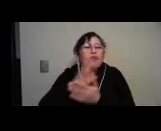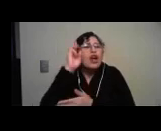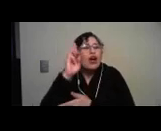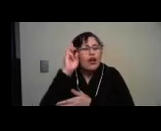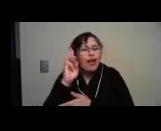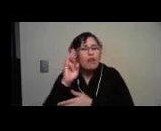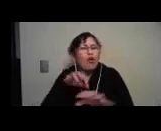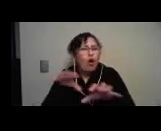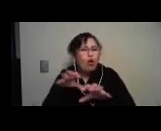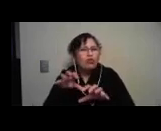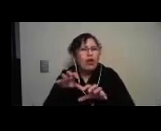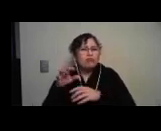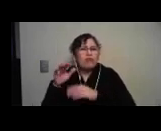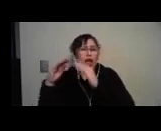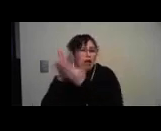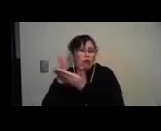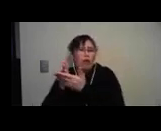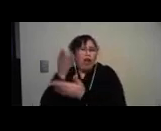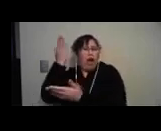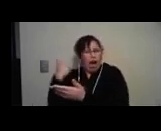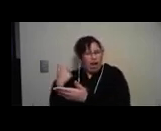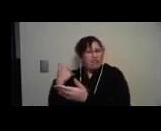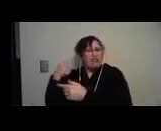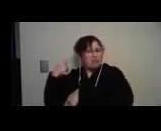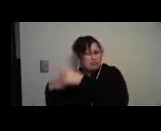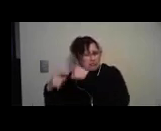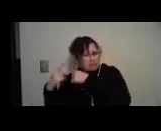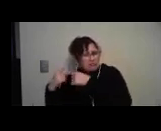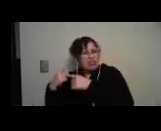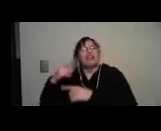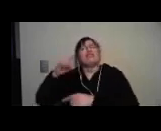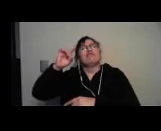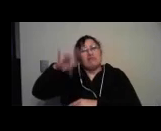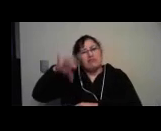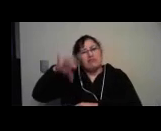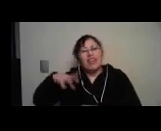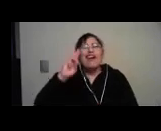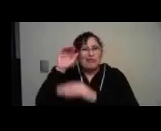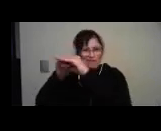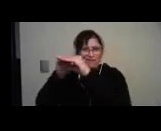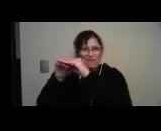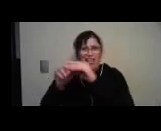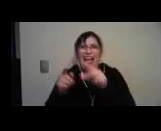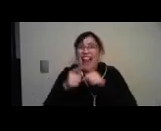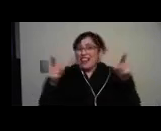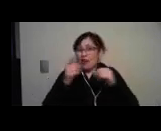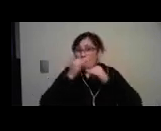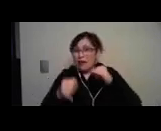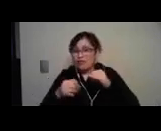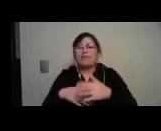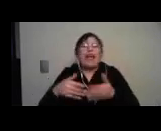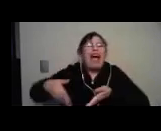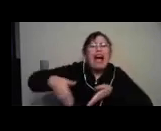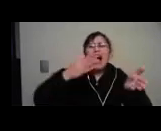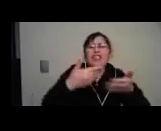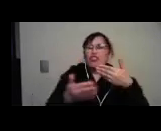mejor dicho, la escuela donde fuimos, todos probablemente recordemos la calle donde vivimos, ¿cierto? Quiénes son